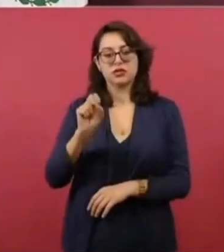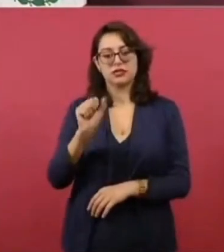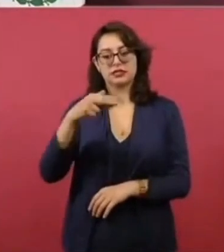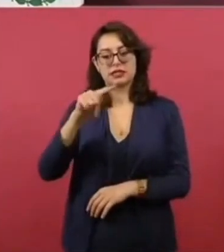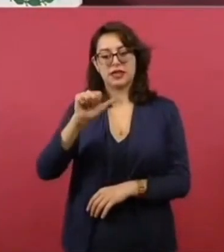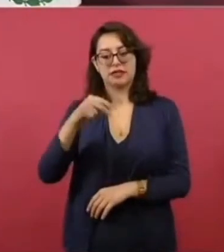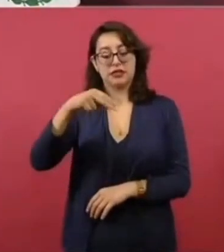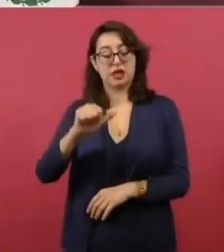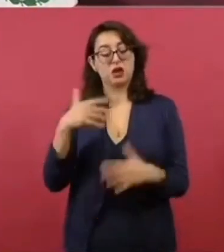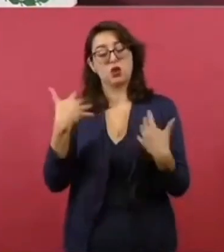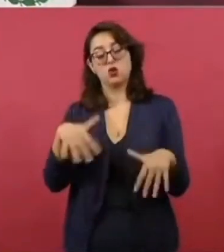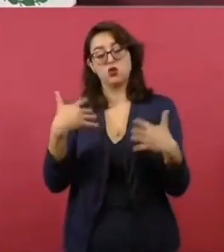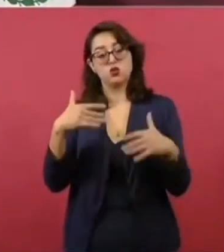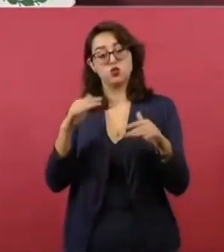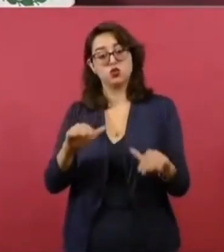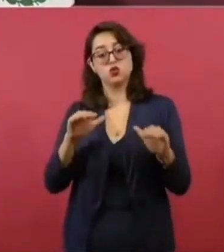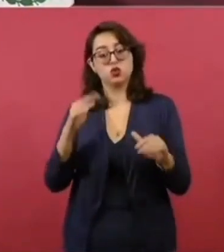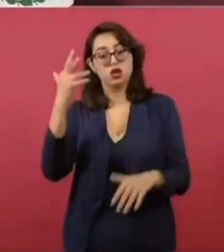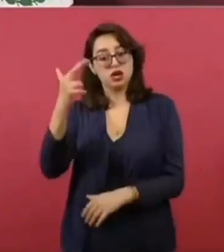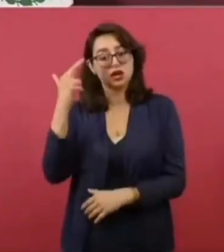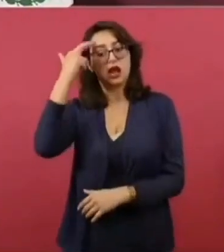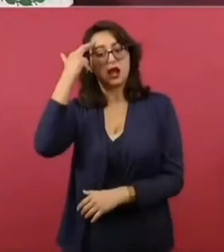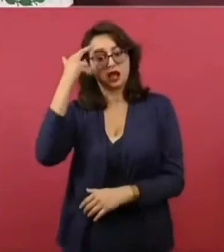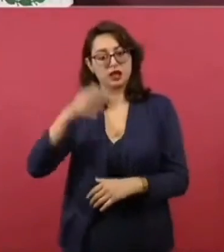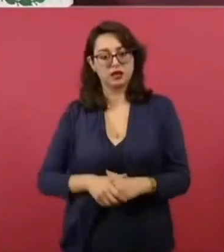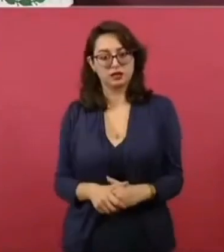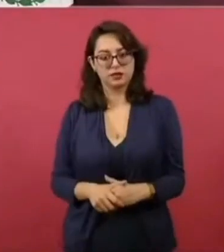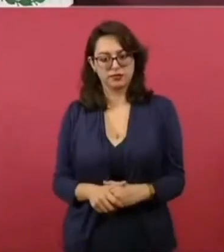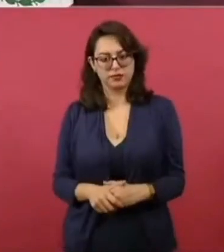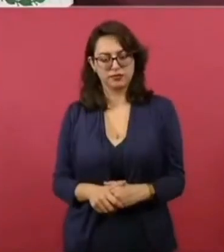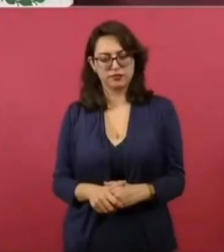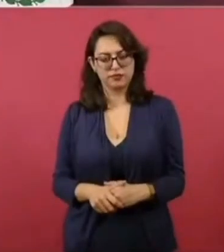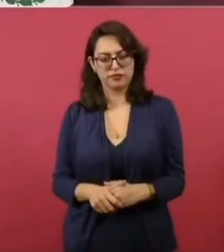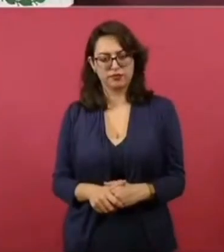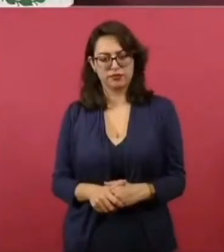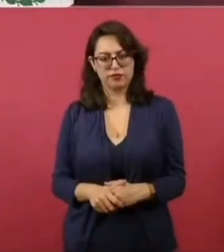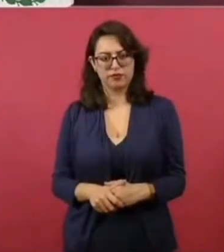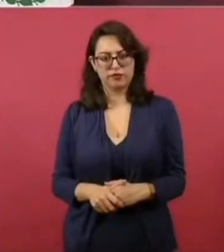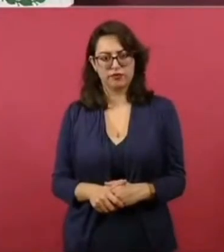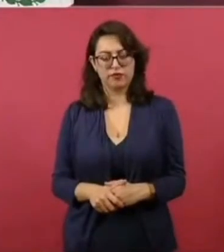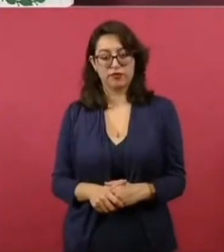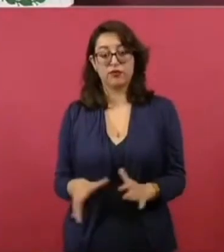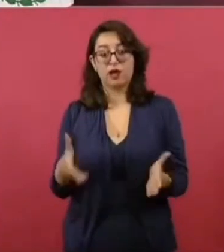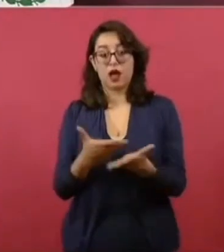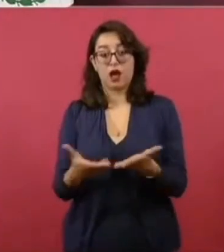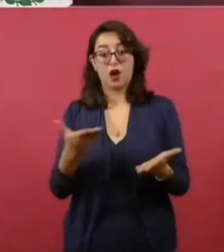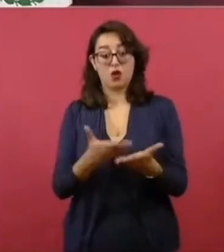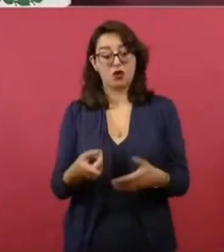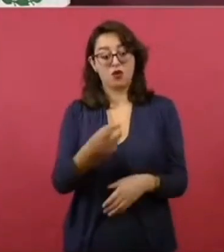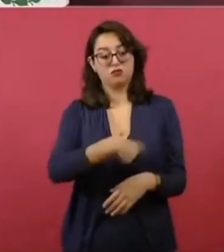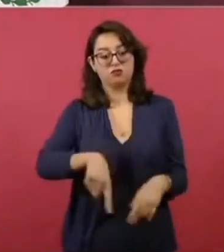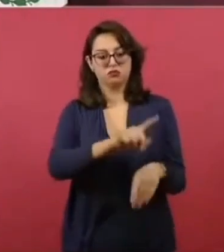Su Alteza Serenísima. Ahora se han constituido en una especie de